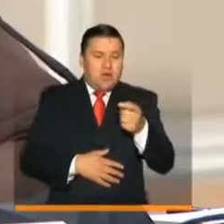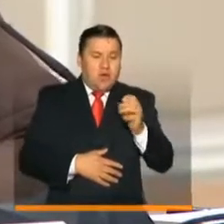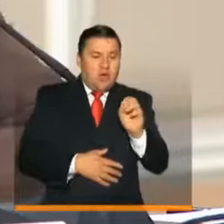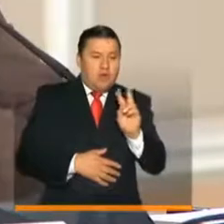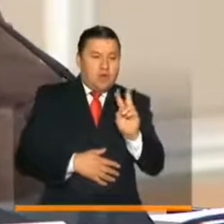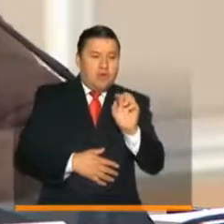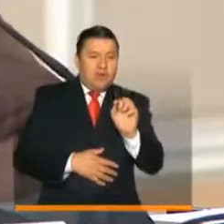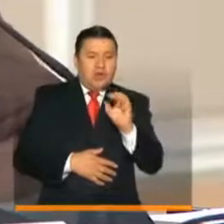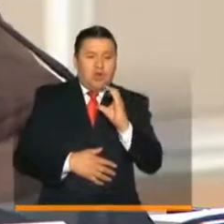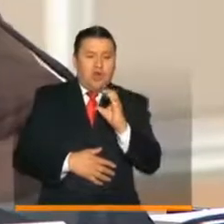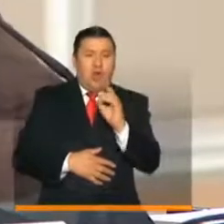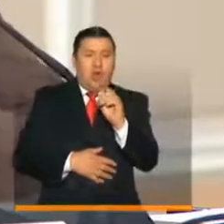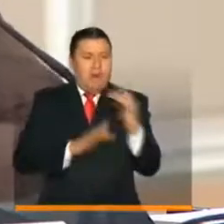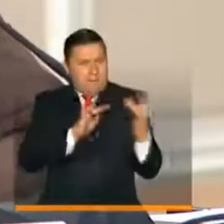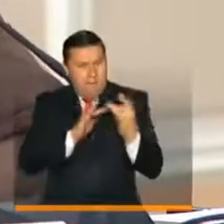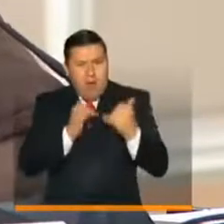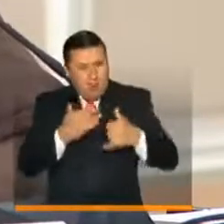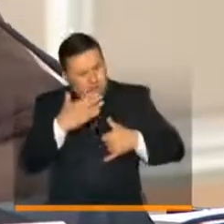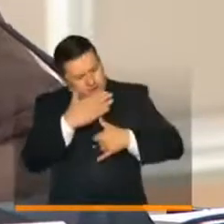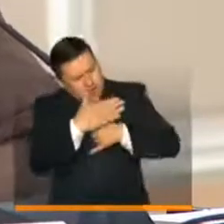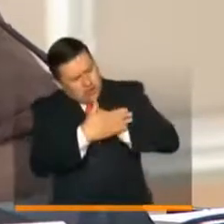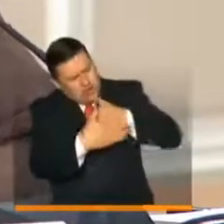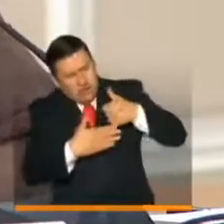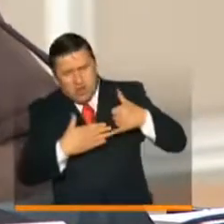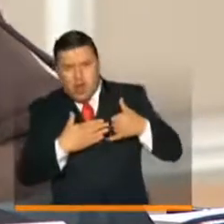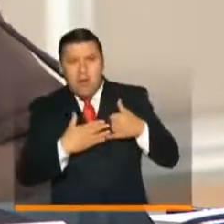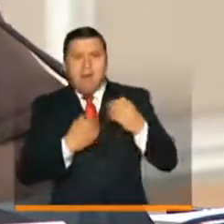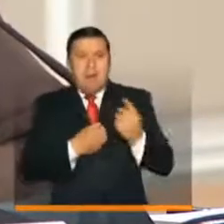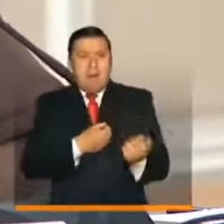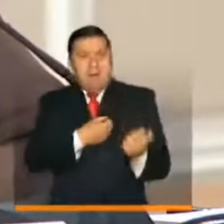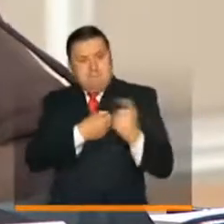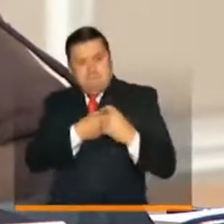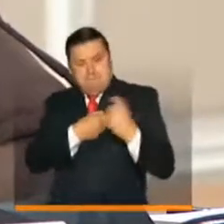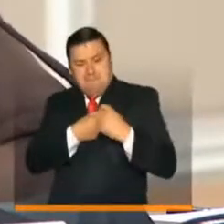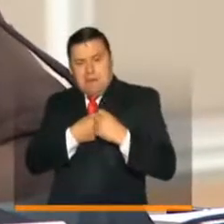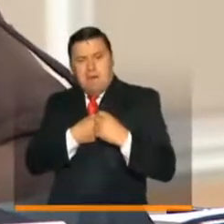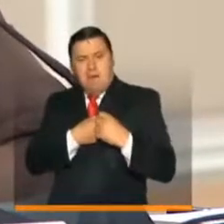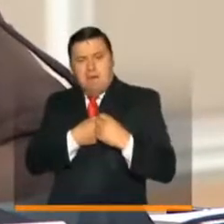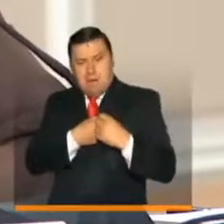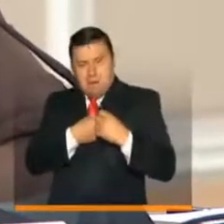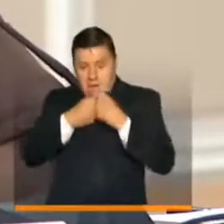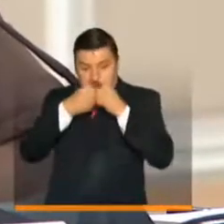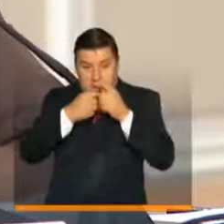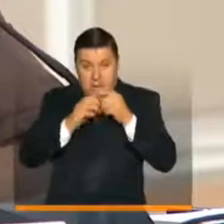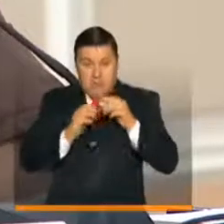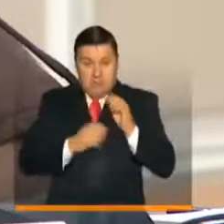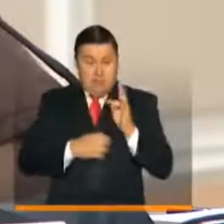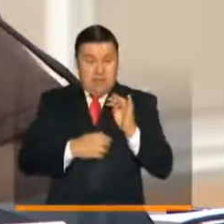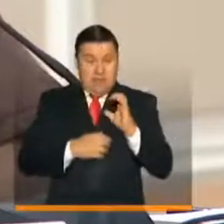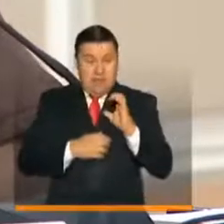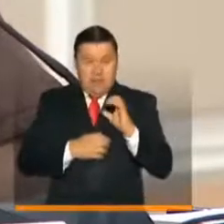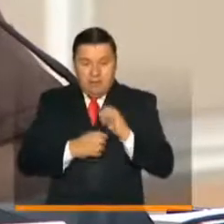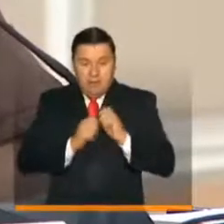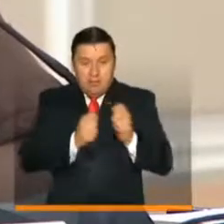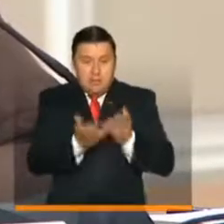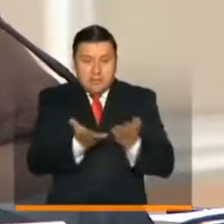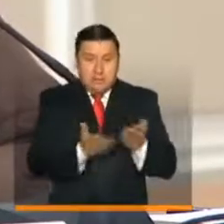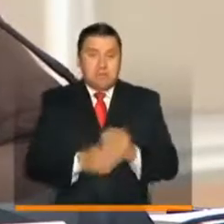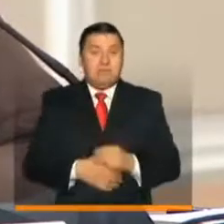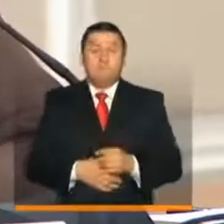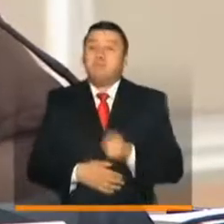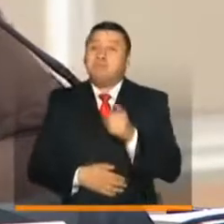www.mintic.gov.co y ojalá pudieran inscribirse para que pudieran ustedes tener este servicio. Si usted no